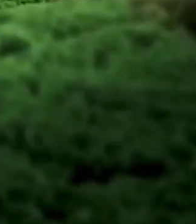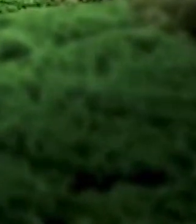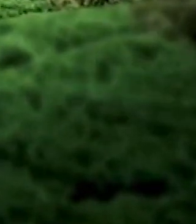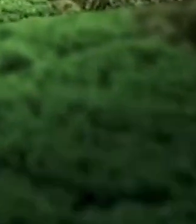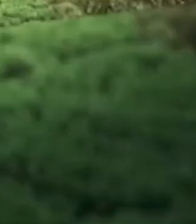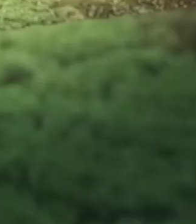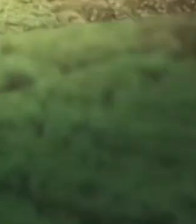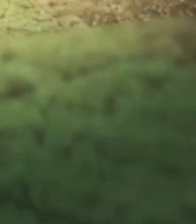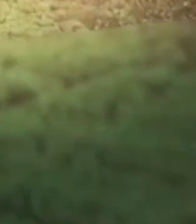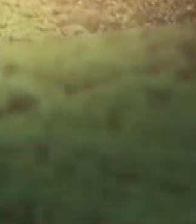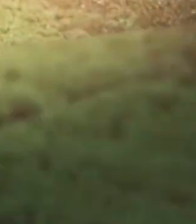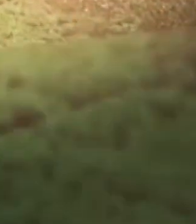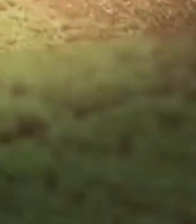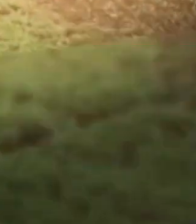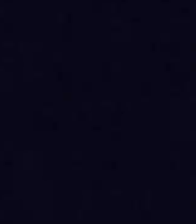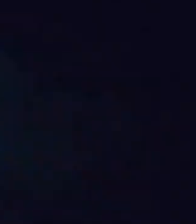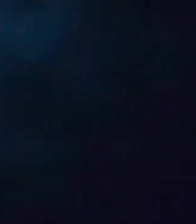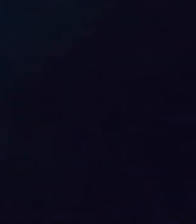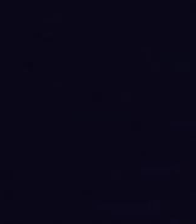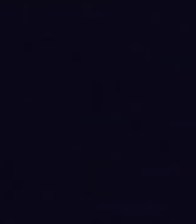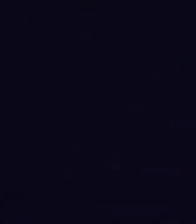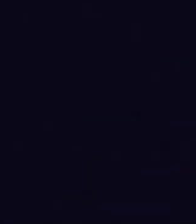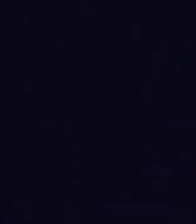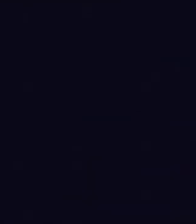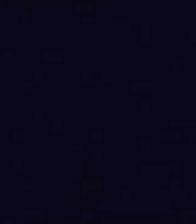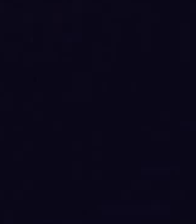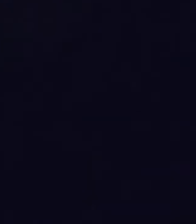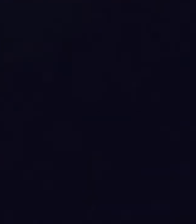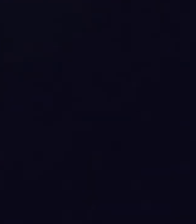Rica Televisión.